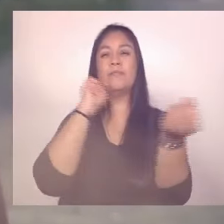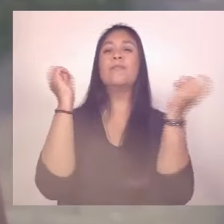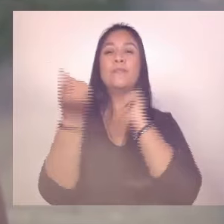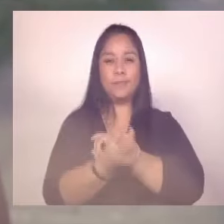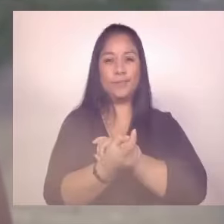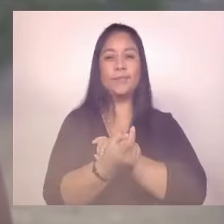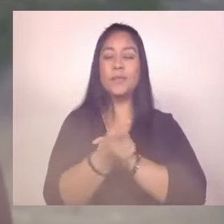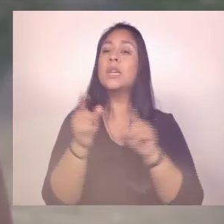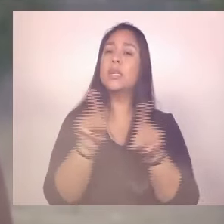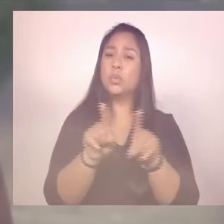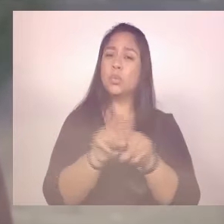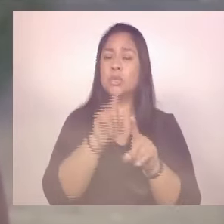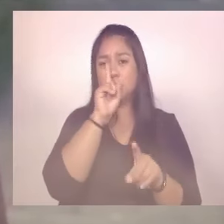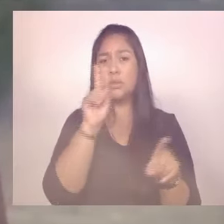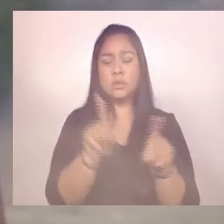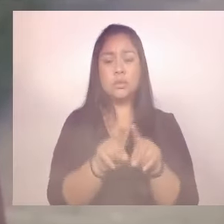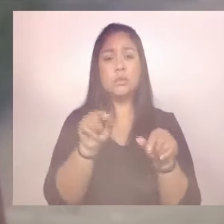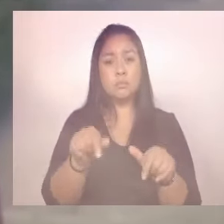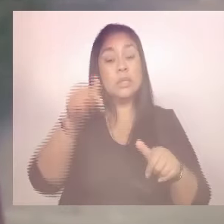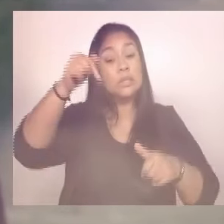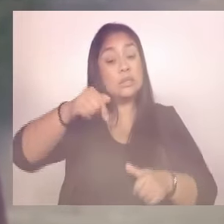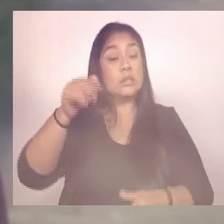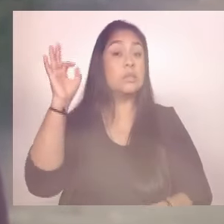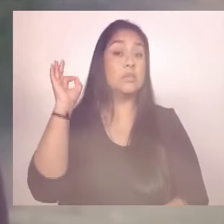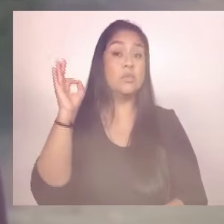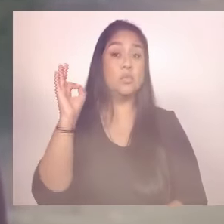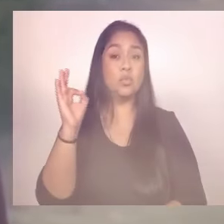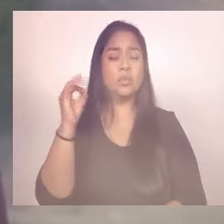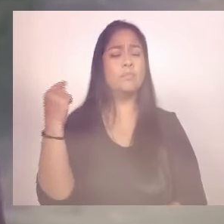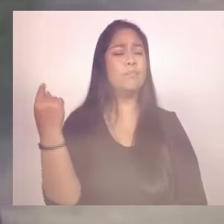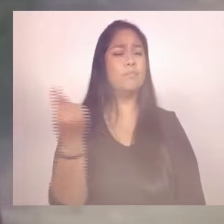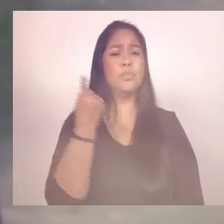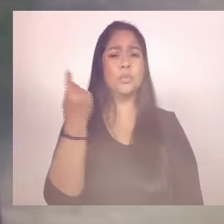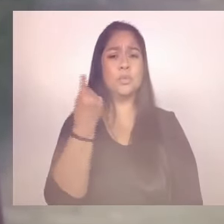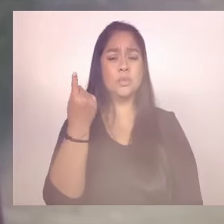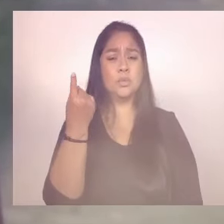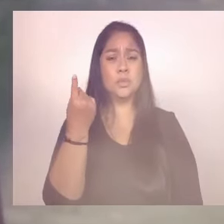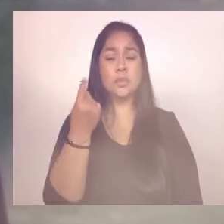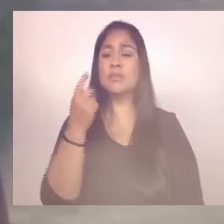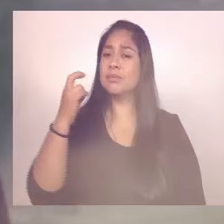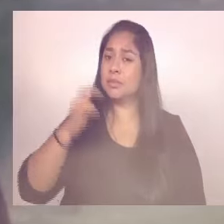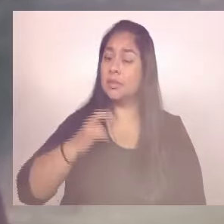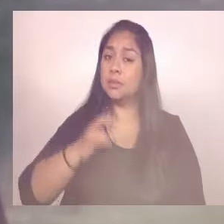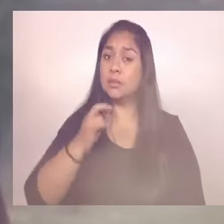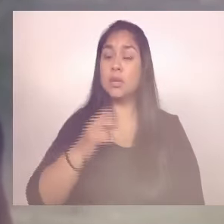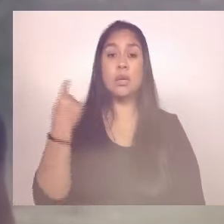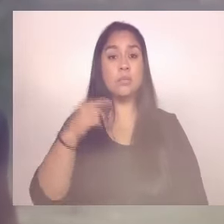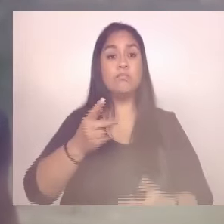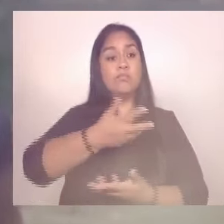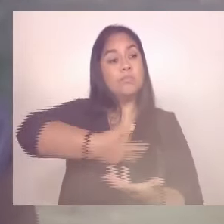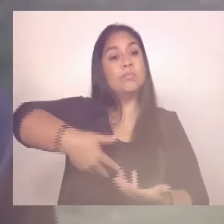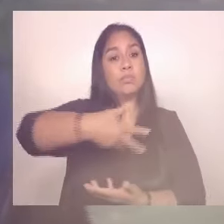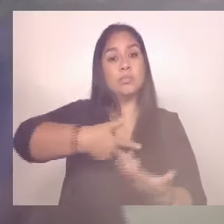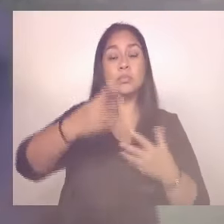transformación. De la misma manera, este foro tan importante, tan necesario para